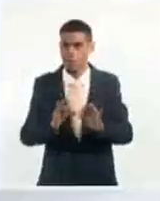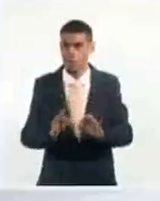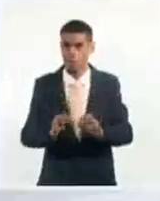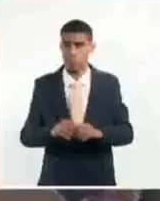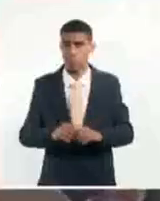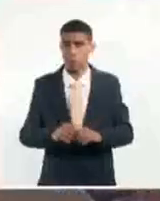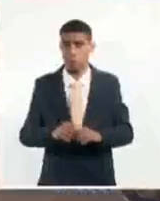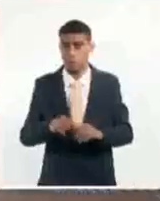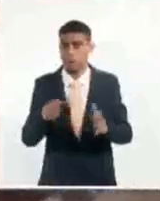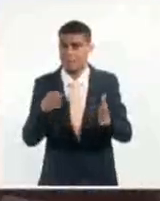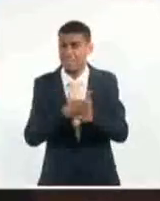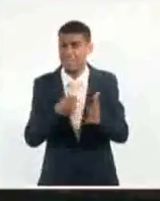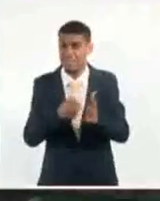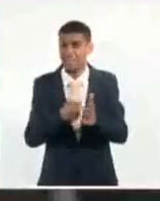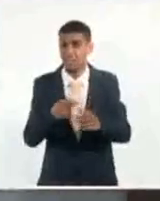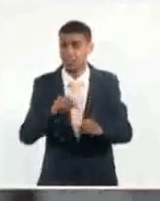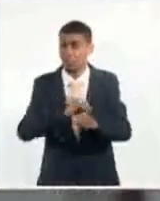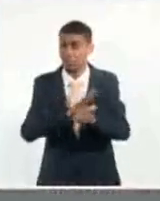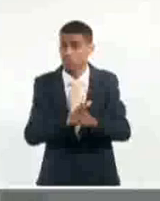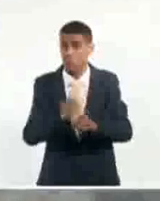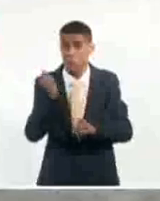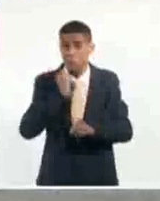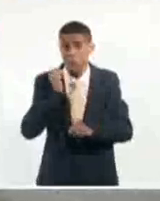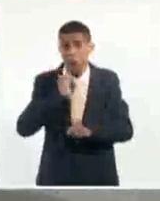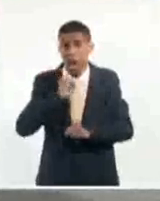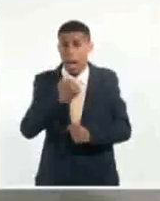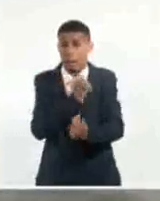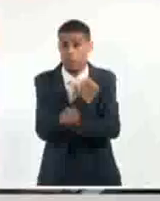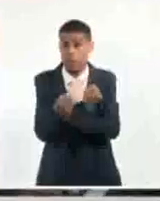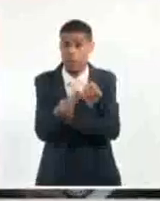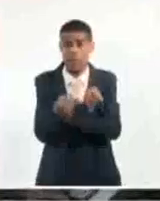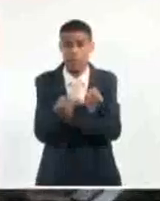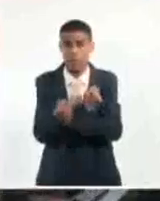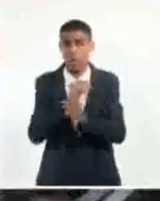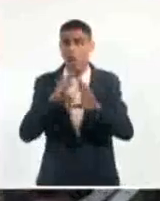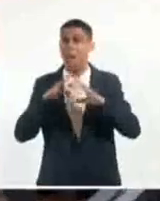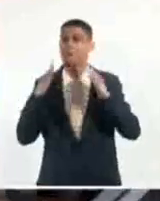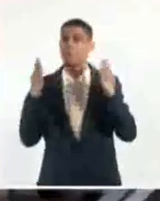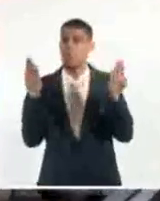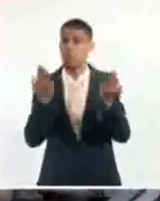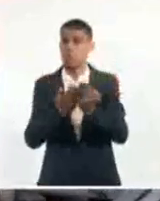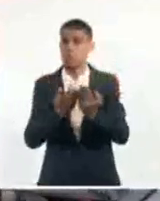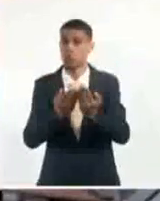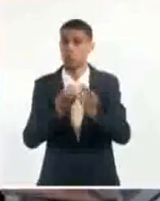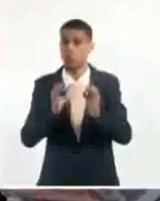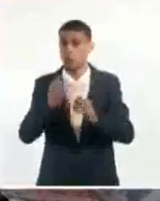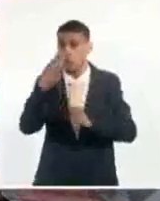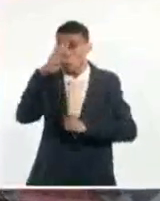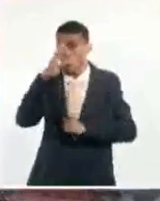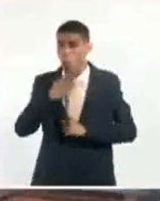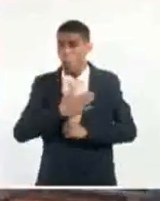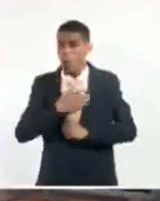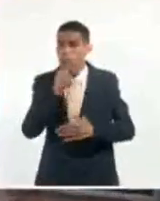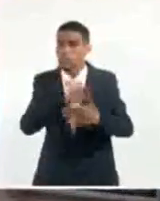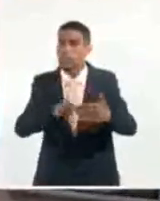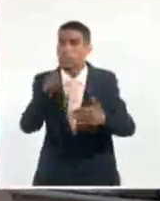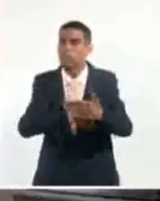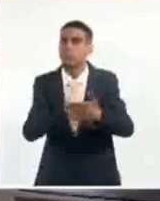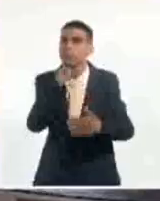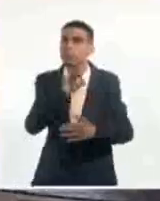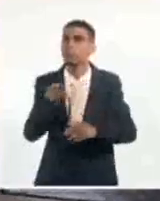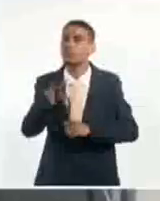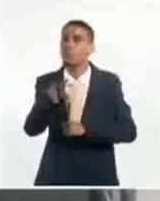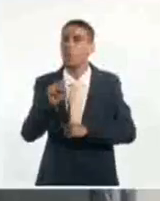más terribles epidemias vividas por la humanidad en los últimos siglos. El país diseñó, incluso antes de la detección del virus en el